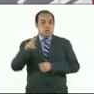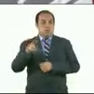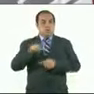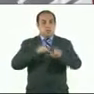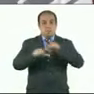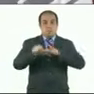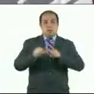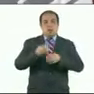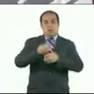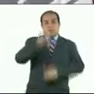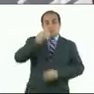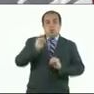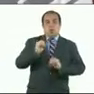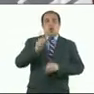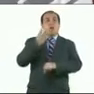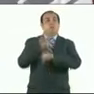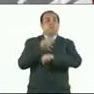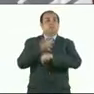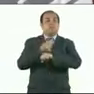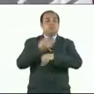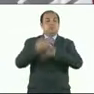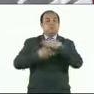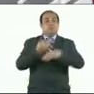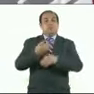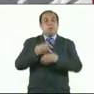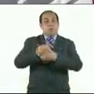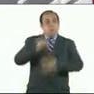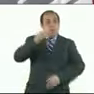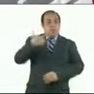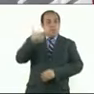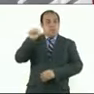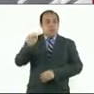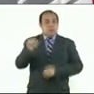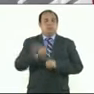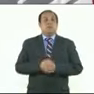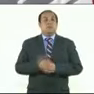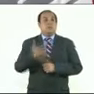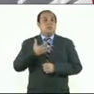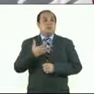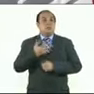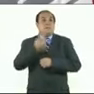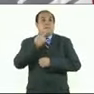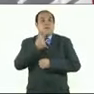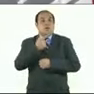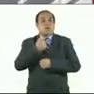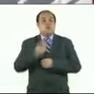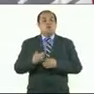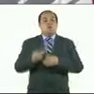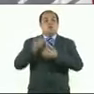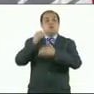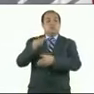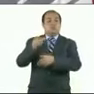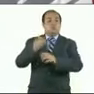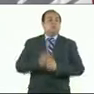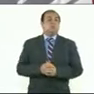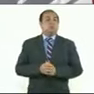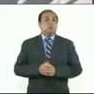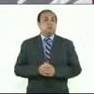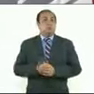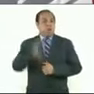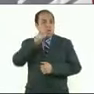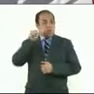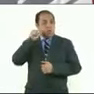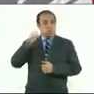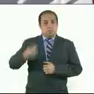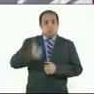rehabilitando todos los tanques de gas para pues mejorar las condiciones. Y el día de ayer, y aproveché el día de hoy